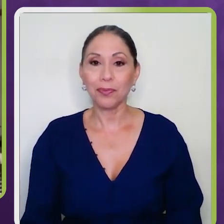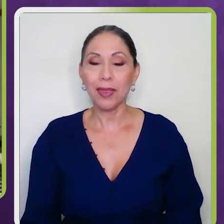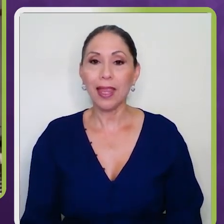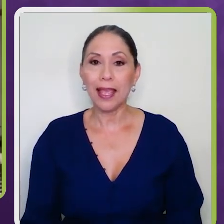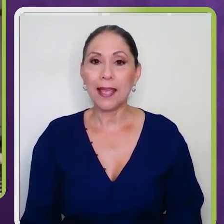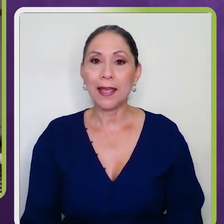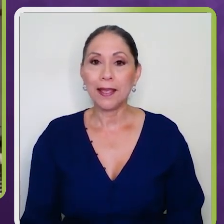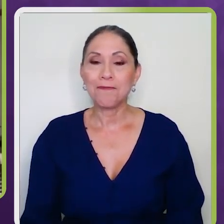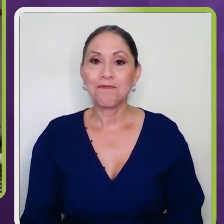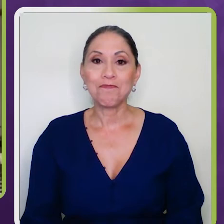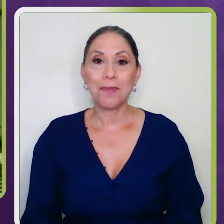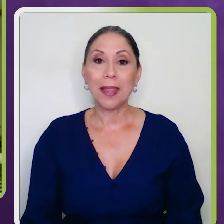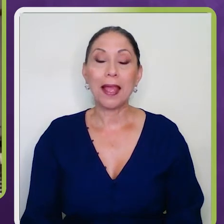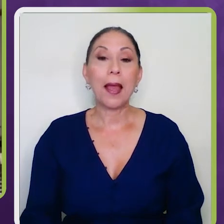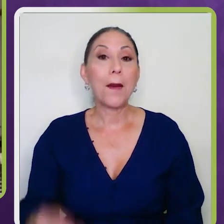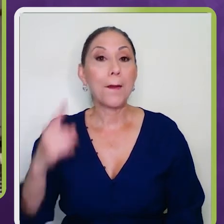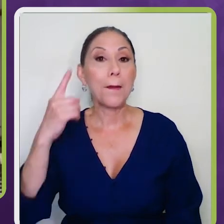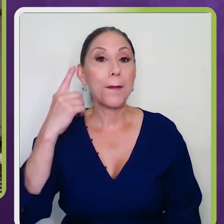realidad,